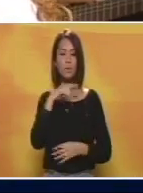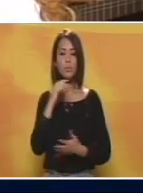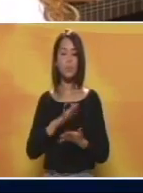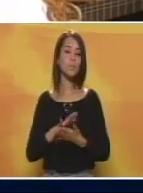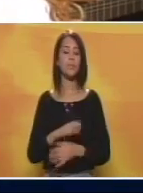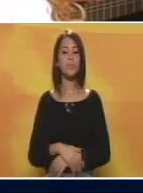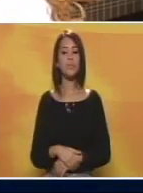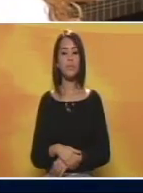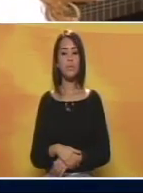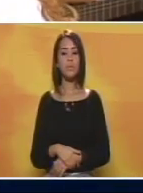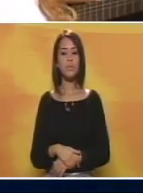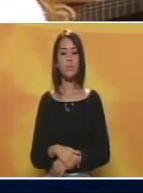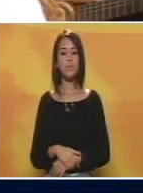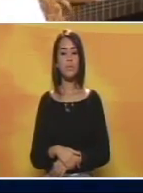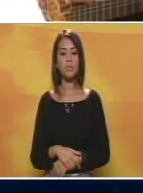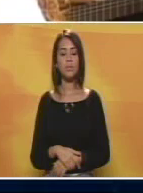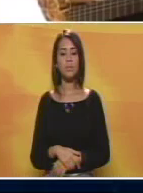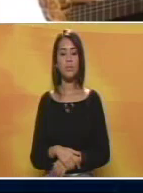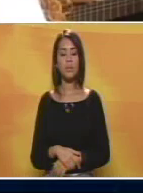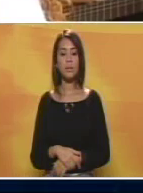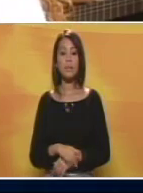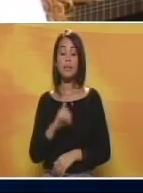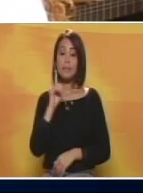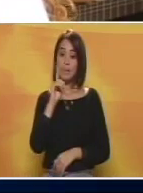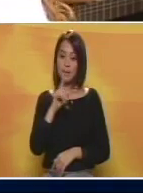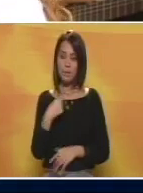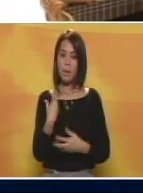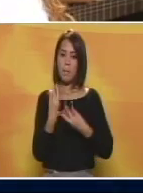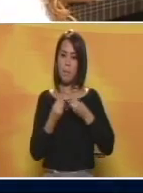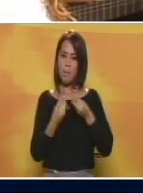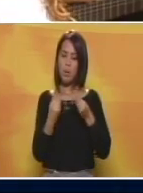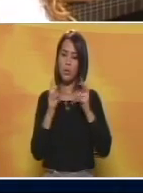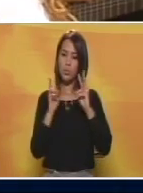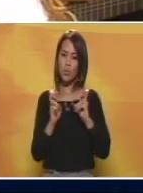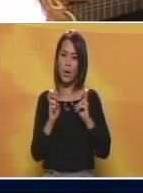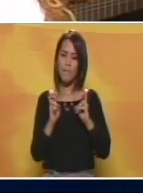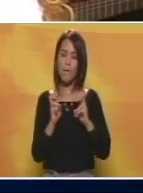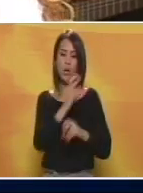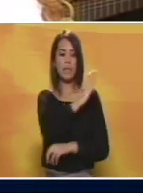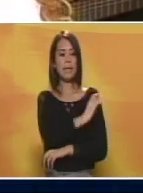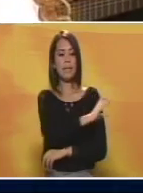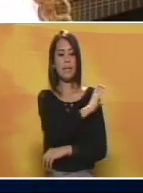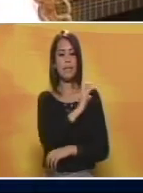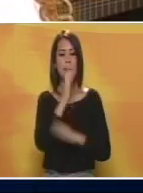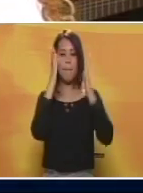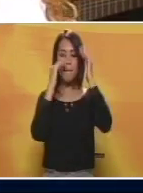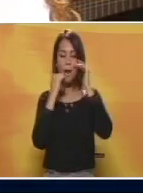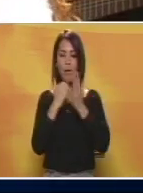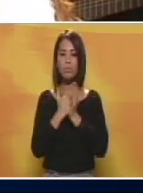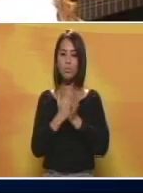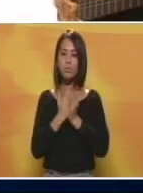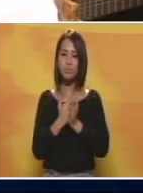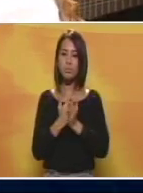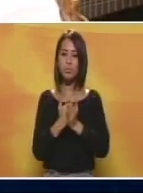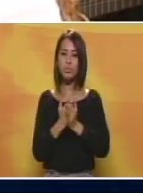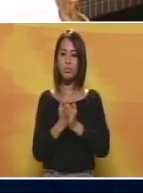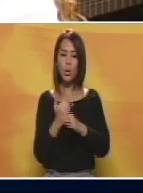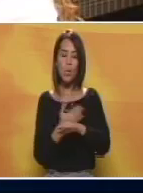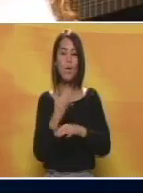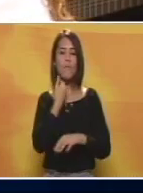del Centro Penitenciario de Occidente, nosotros vamos a instalar una unidad clínica para atender a pacientes con escara. Vamos